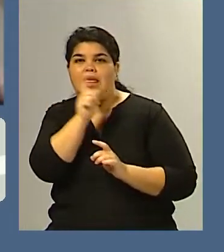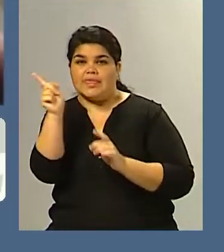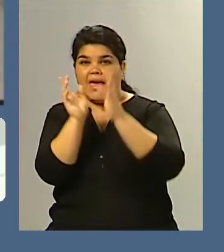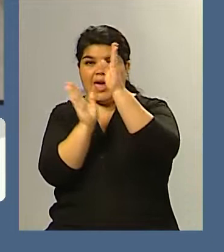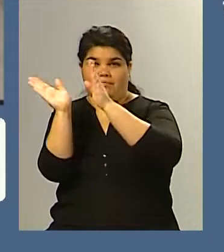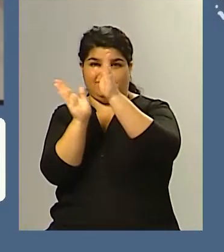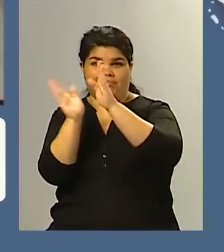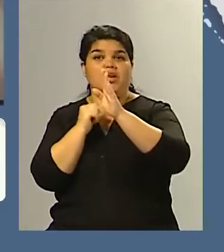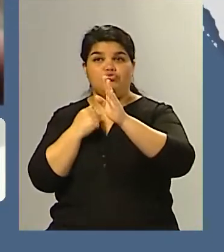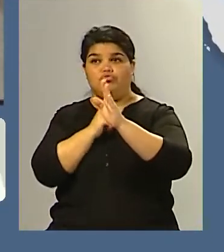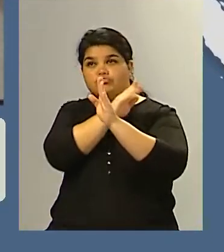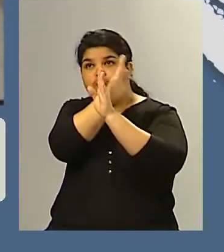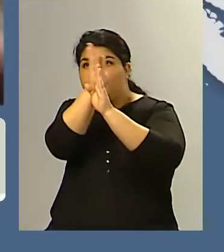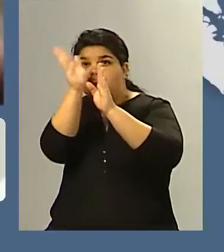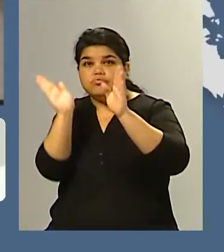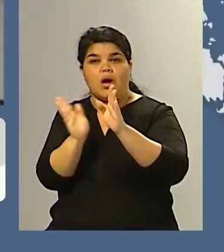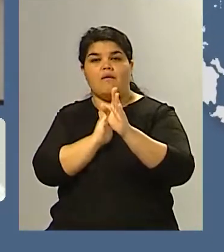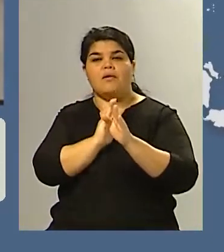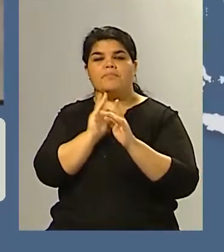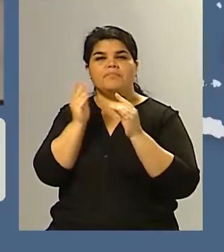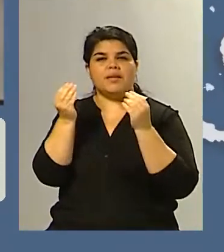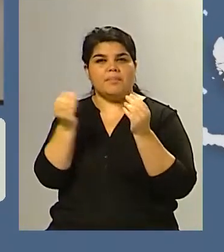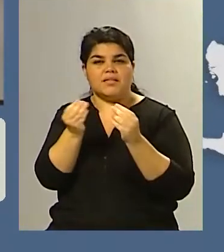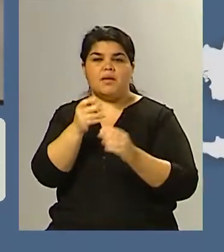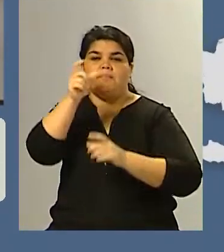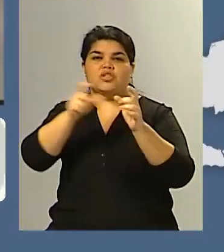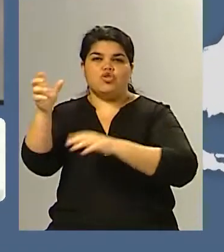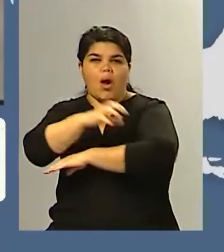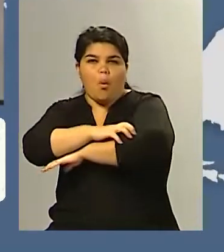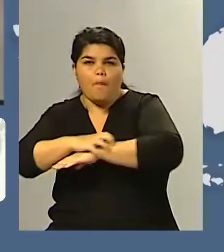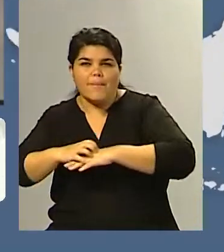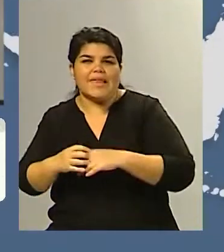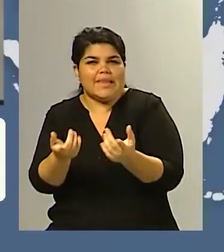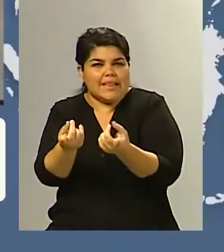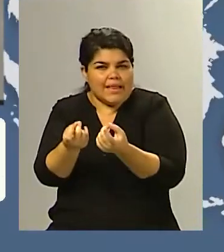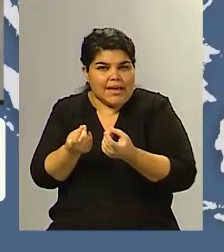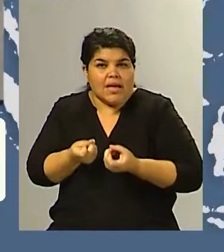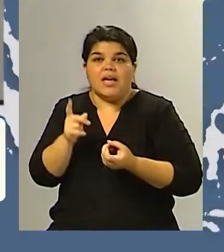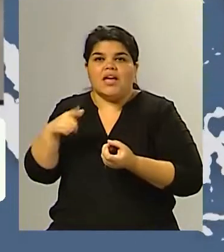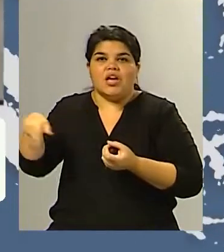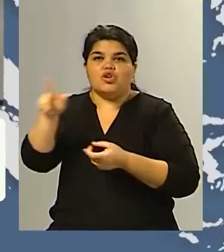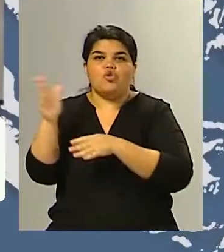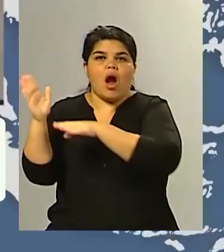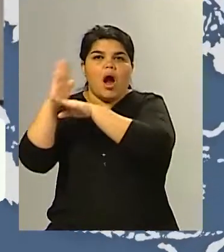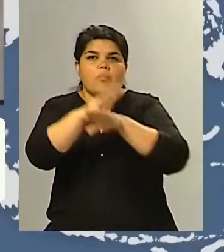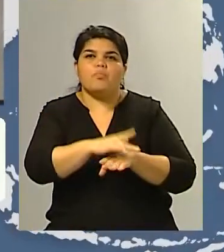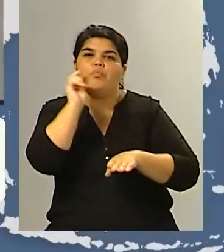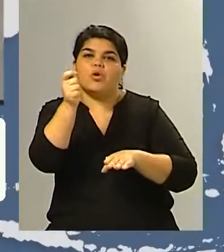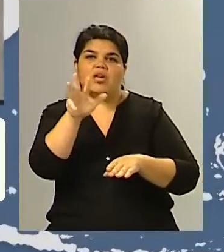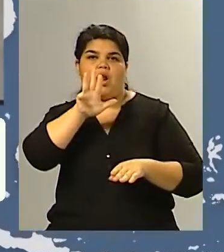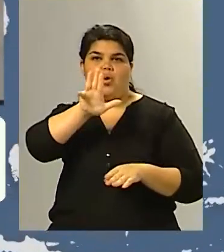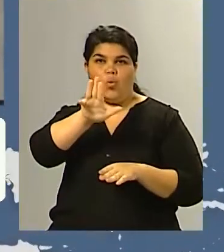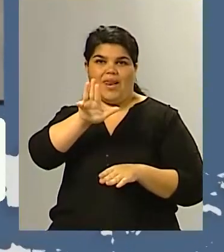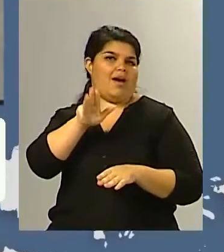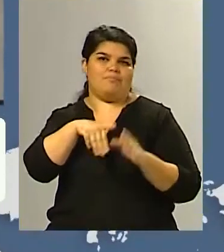y ahí mucha gente humilde era la que lo iba a apoyar. Entonces yo creo que esa va a ser la fuerza de Lula.